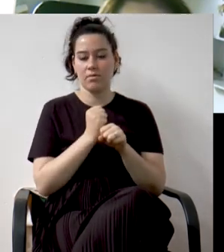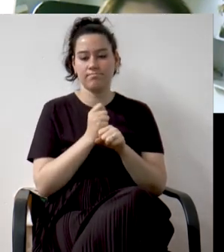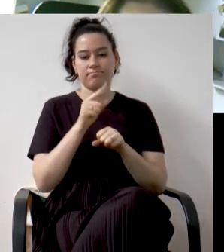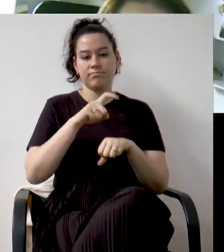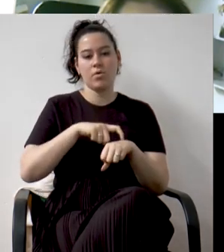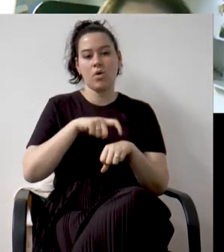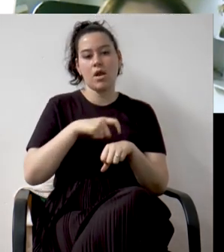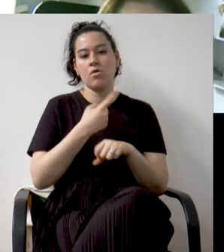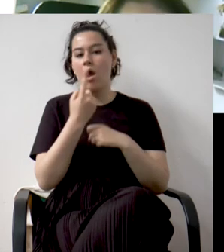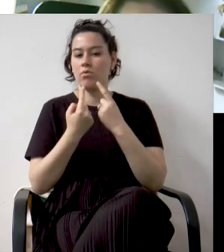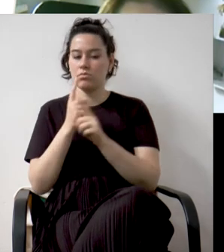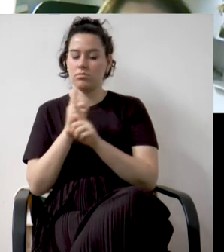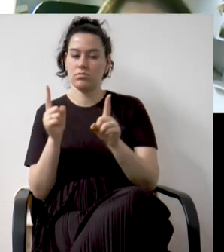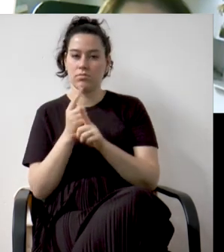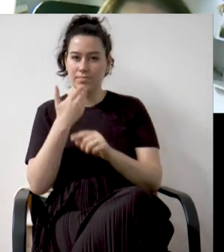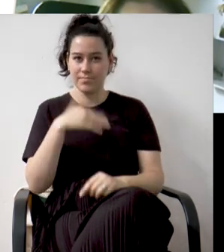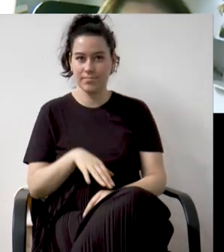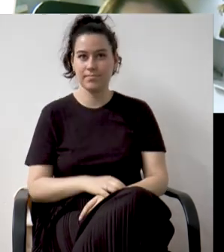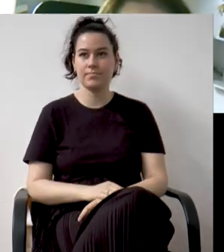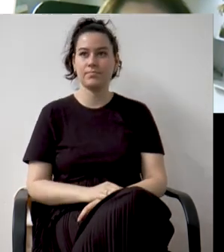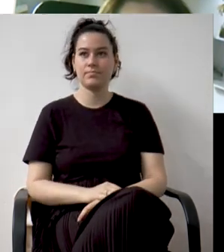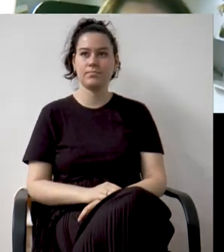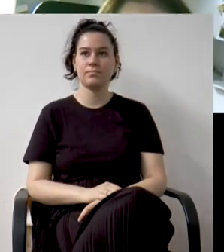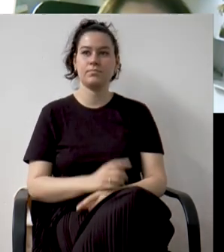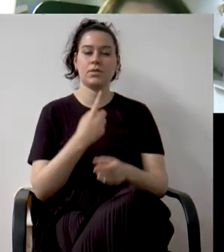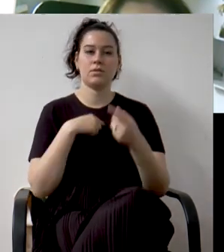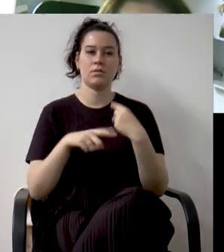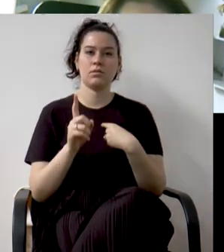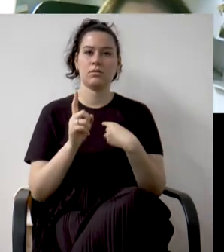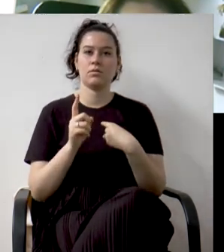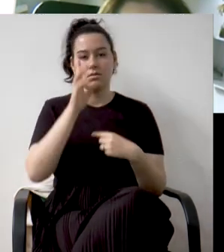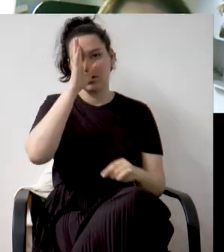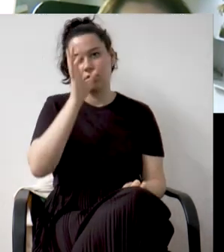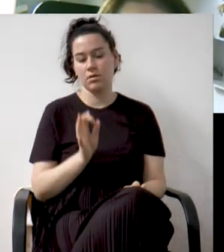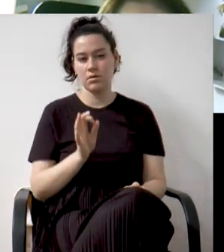tan altas. Y en otras no. ¿Me explico? Entonces, creo que...